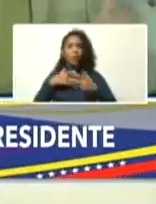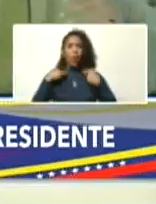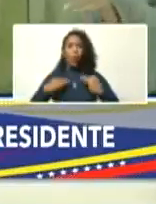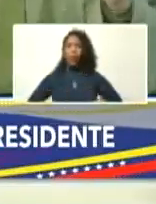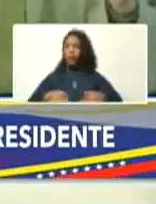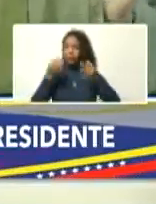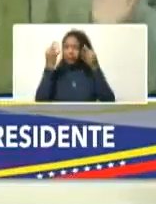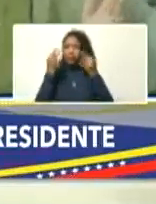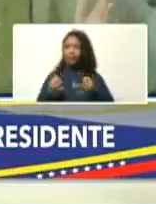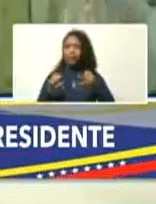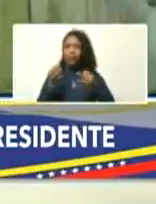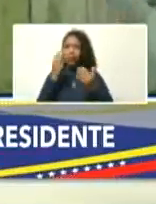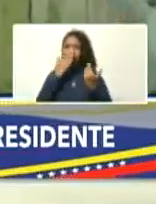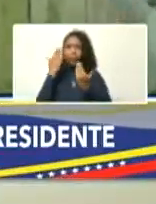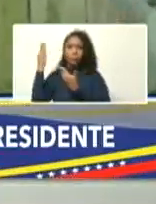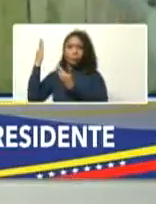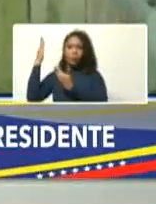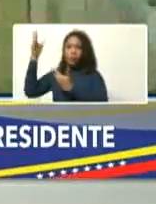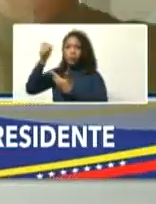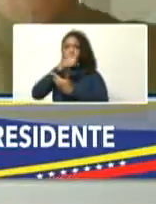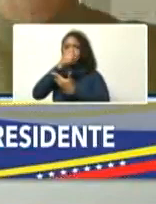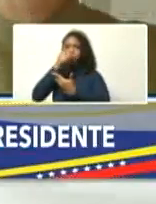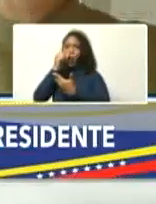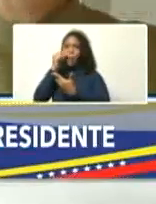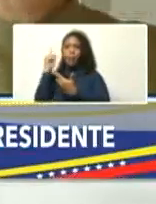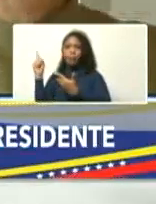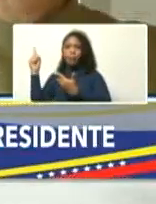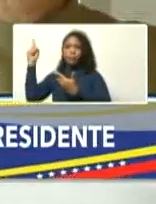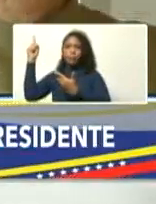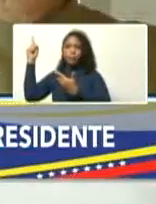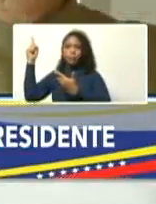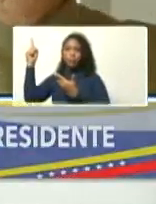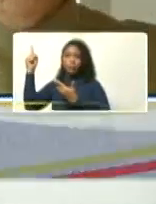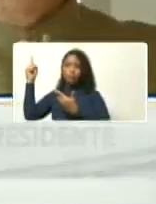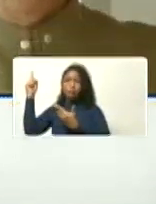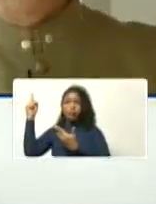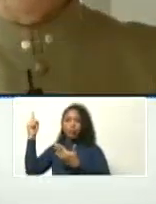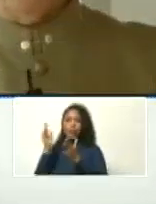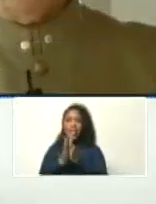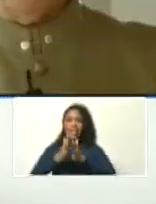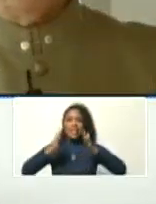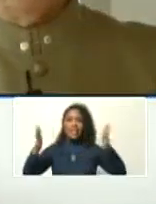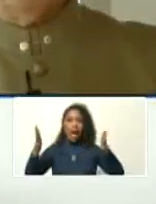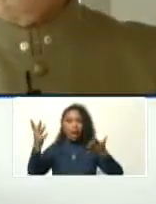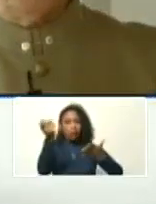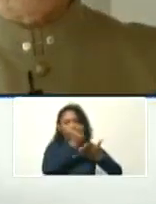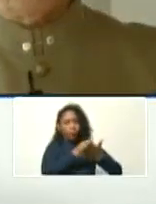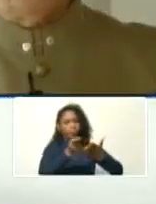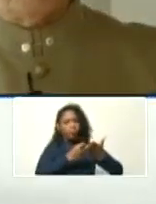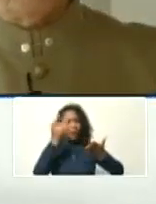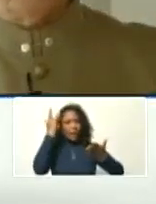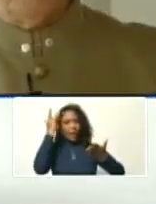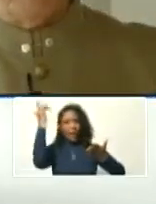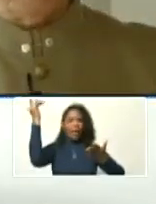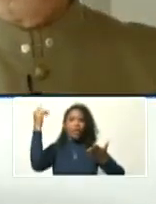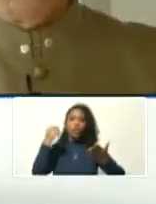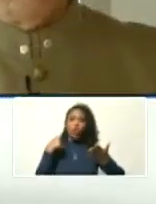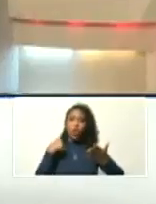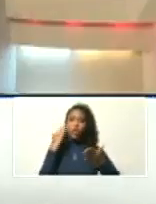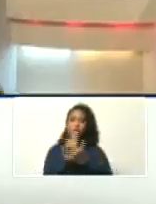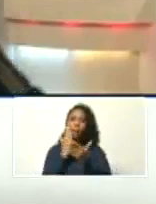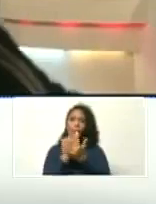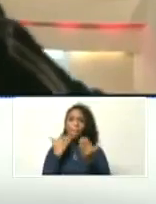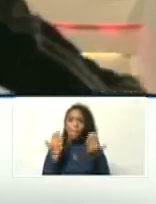excepcional, Earle Herrera, líder de opinión, gran cronista. Yo lo comparaba con